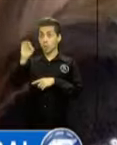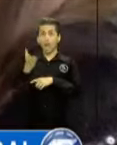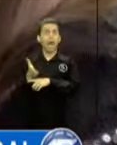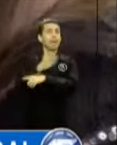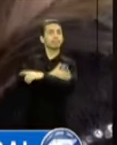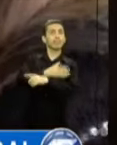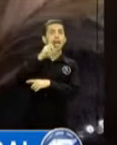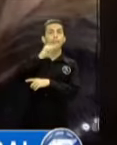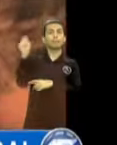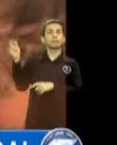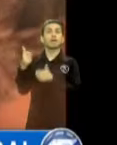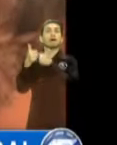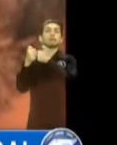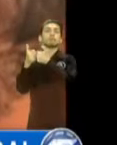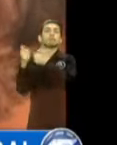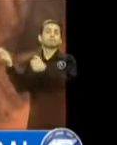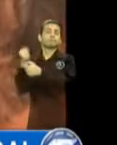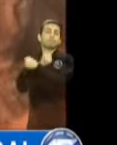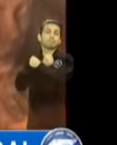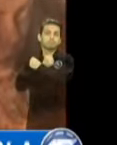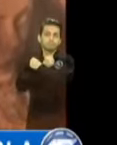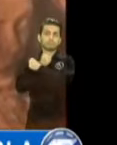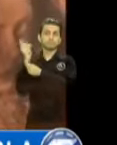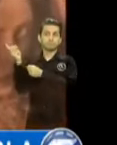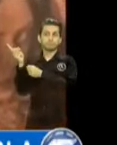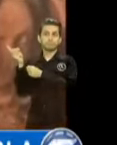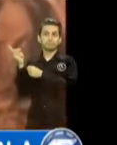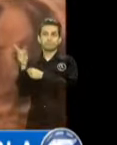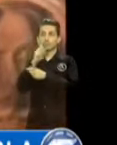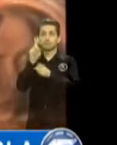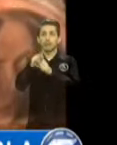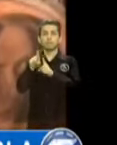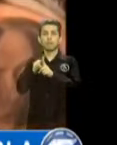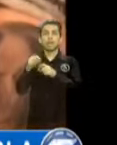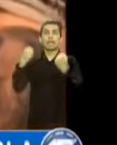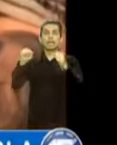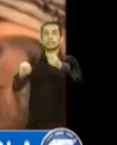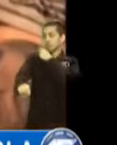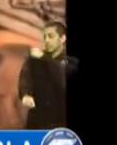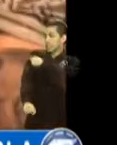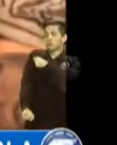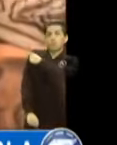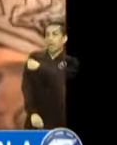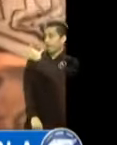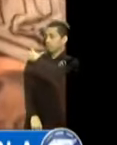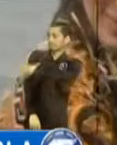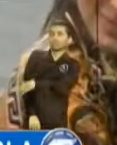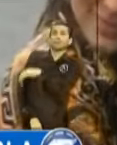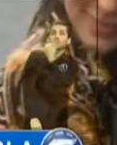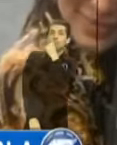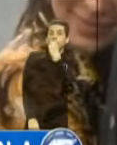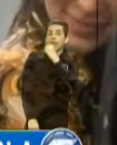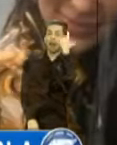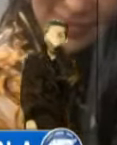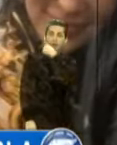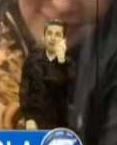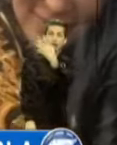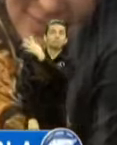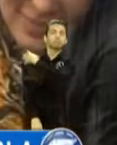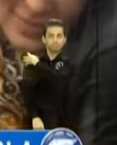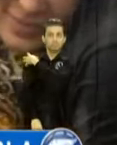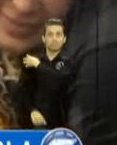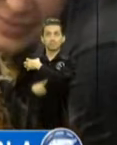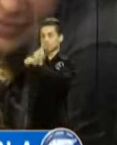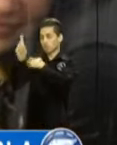había sido su gran amor, que incluso se tatuó el rostro de la intérprete de Zapito y no pasó de desapercibida para los fans,